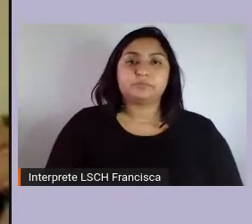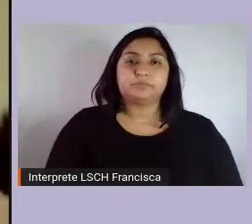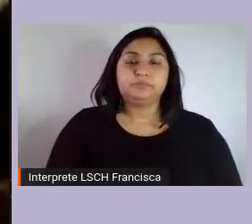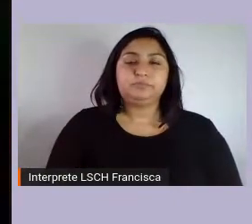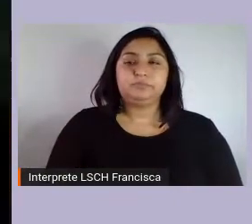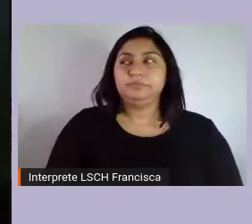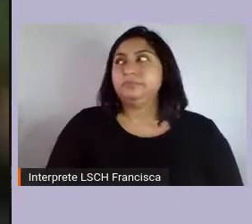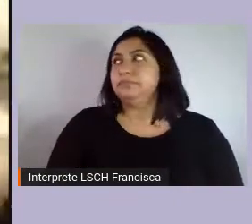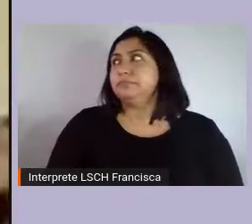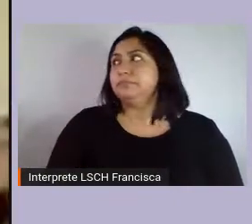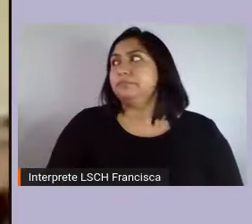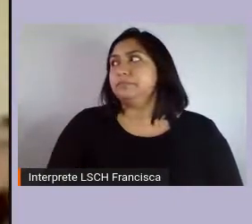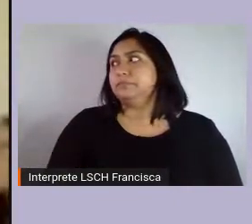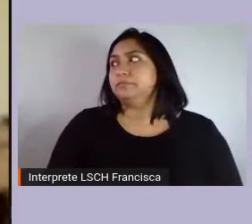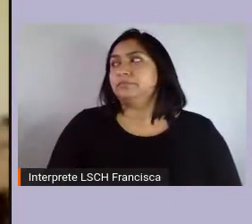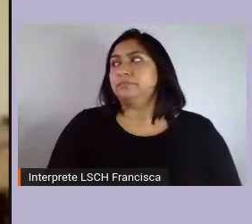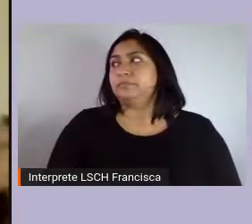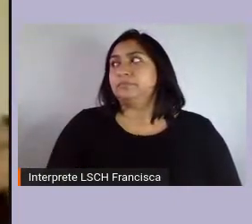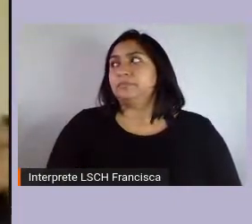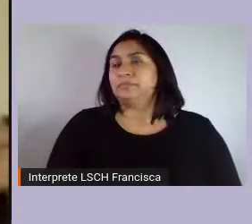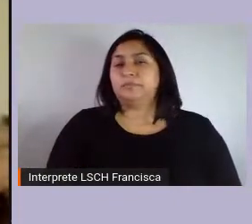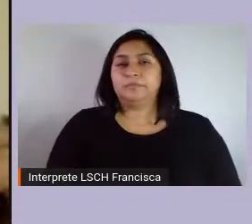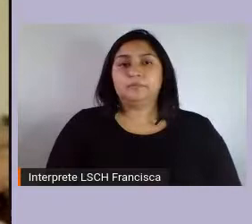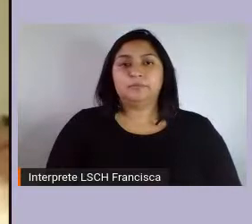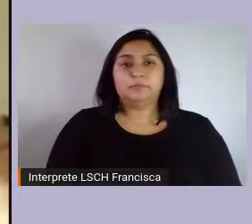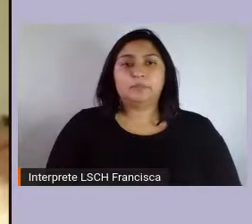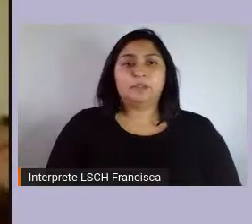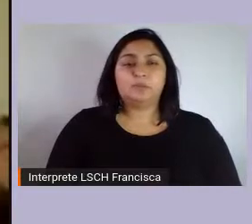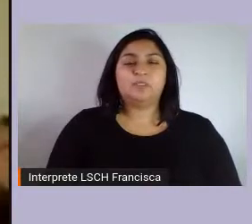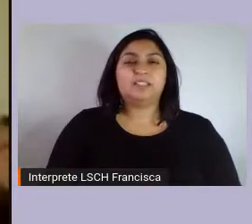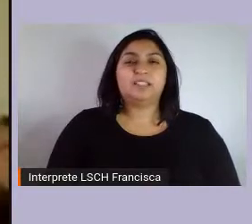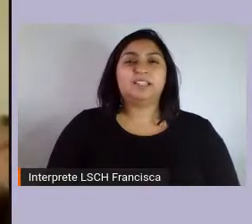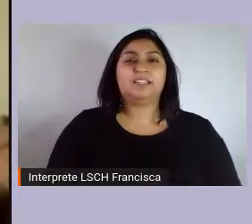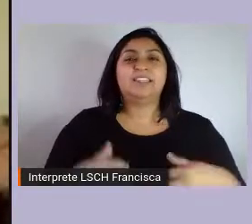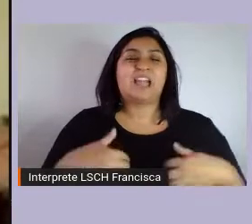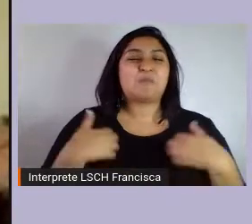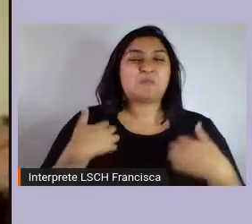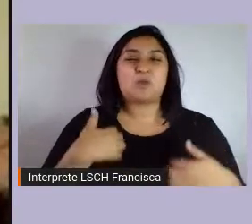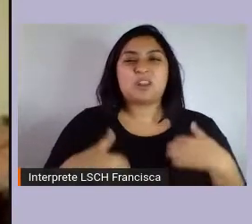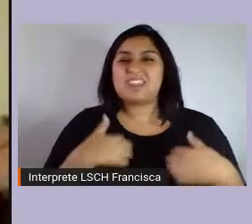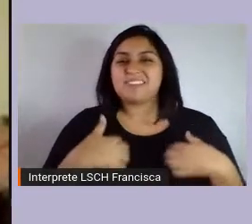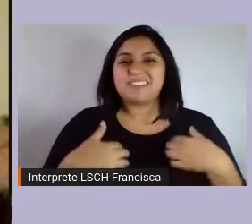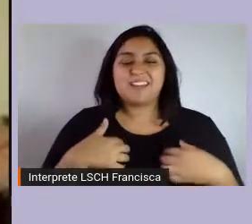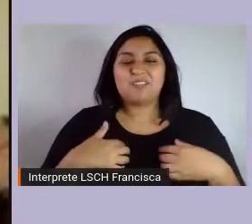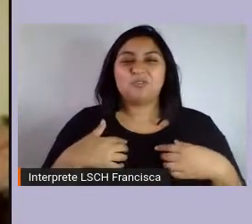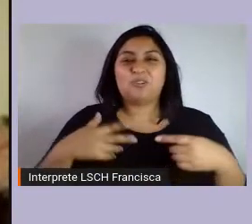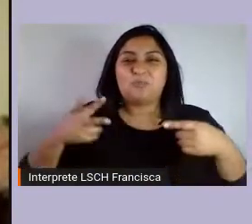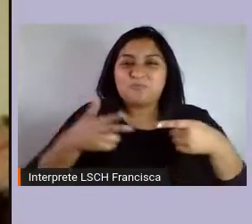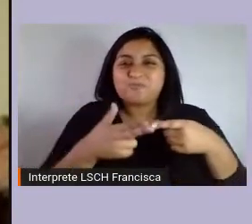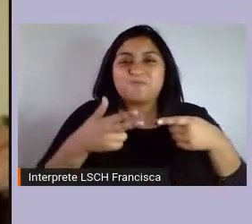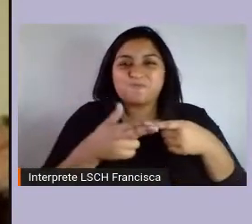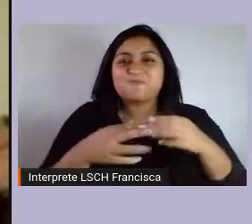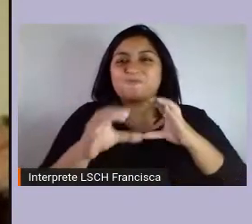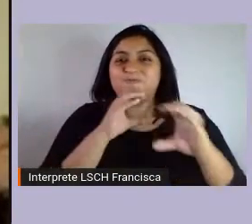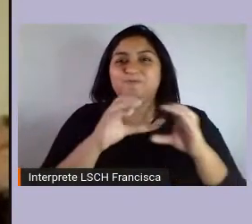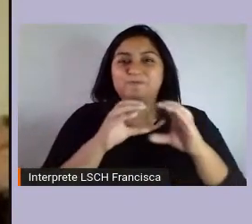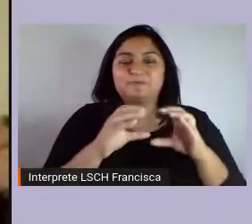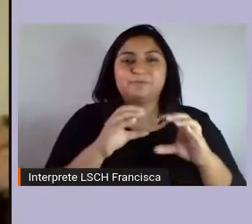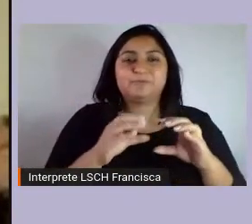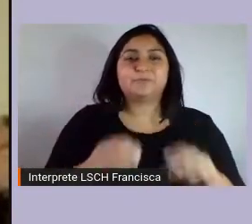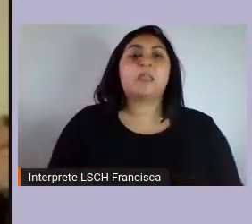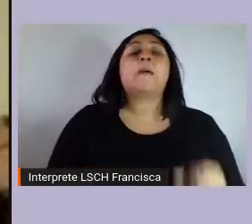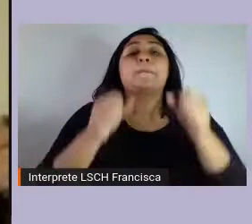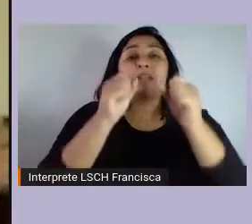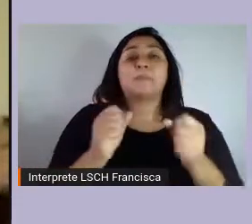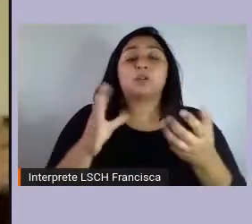Vamos a cortar esa luz porque está molestando mucho y nos está interfiriendo en la comunicación. Decía que para llegar a este libro,